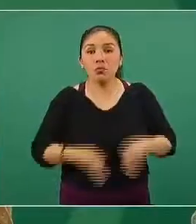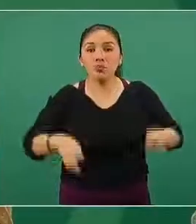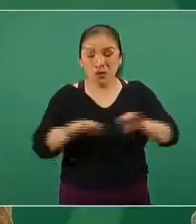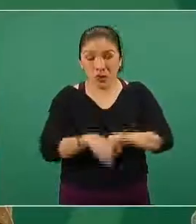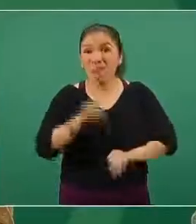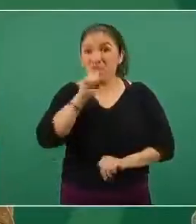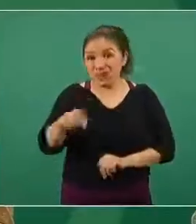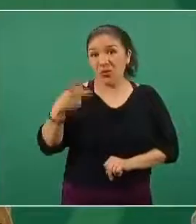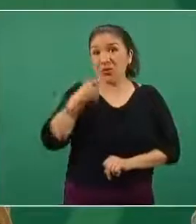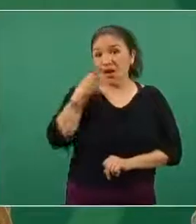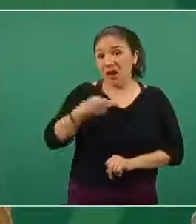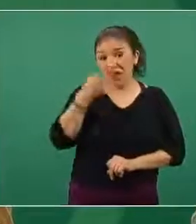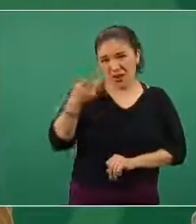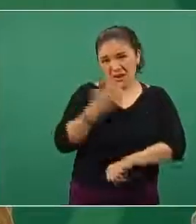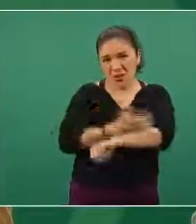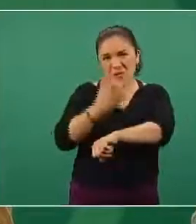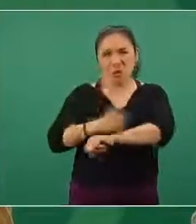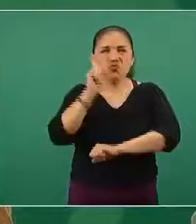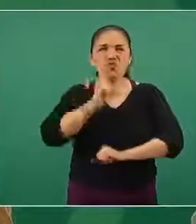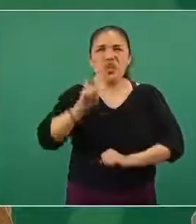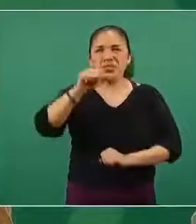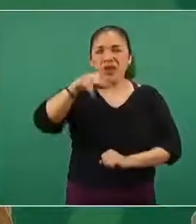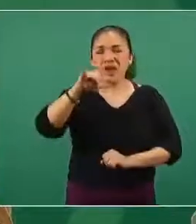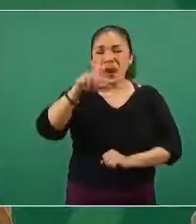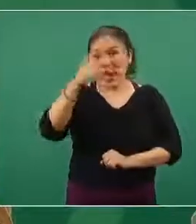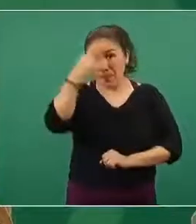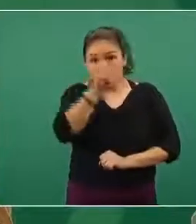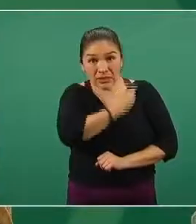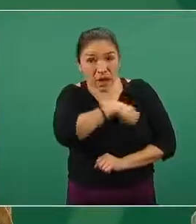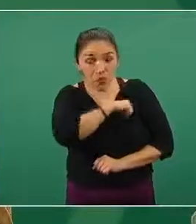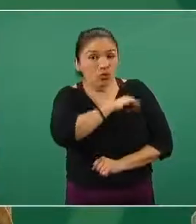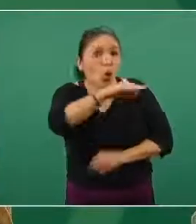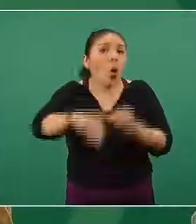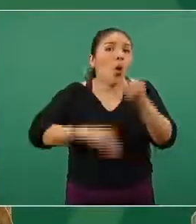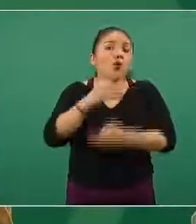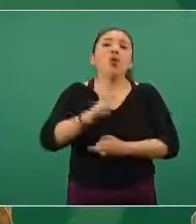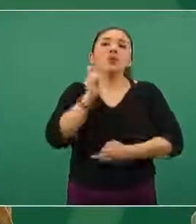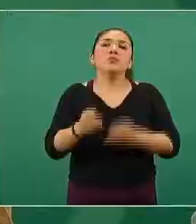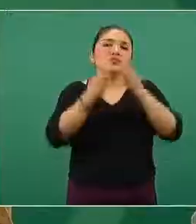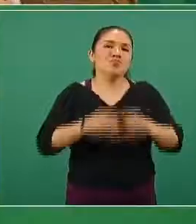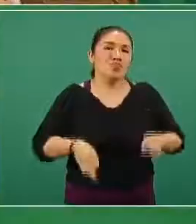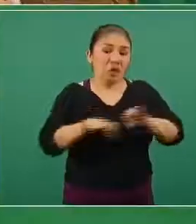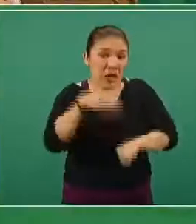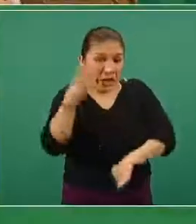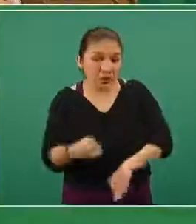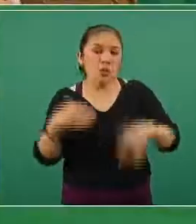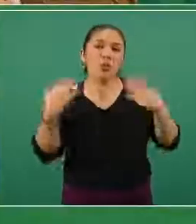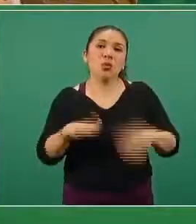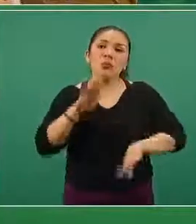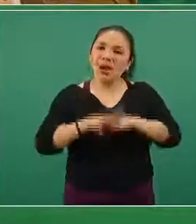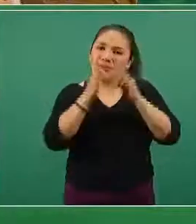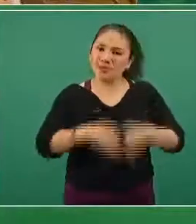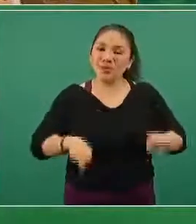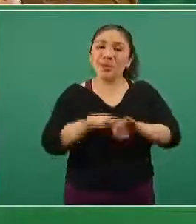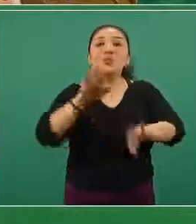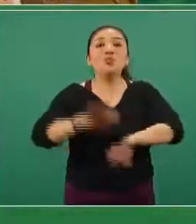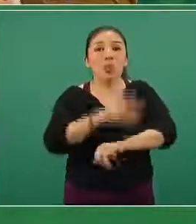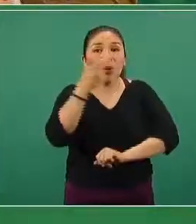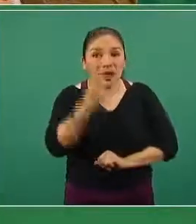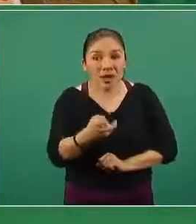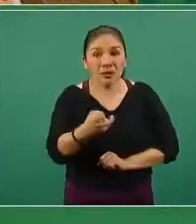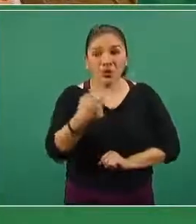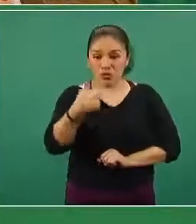Bien lo decía la compañera Daniela en el video, en salud todos sumamos, y eso es algo muy destacable. Es por eso que